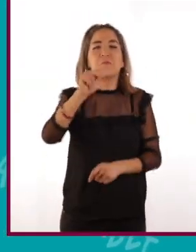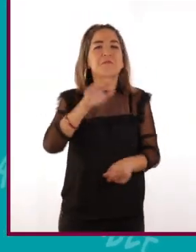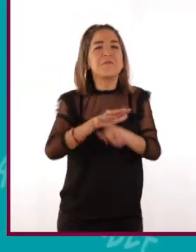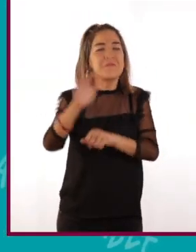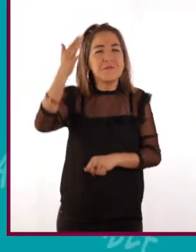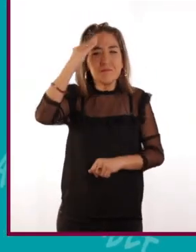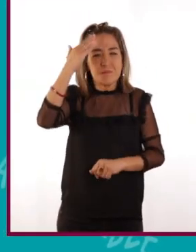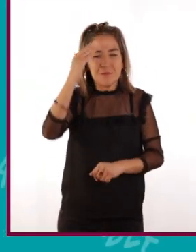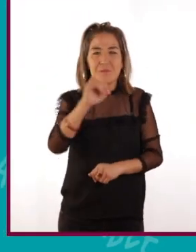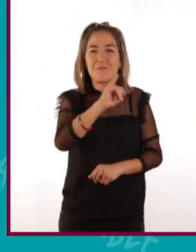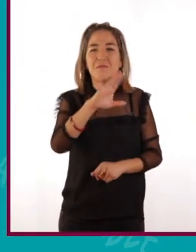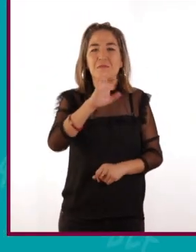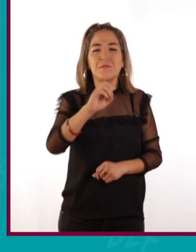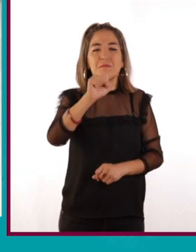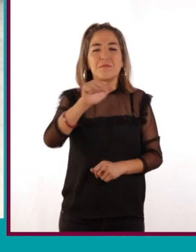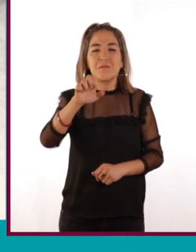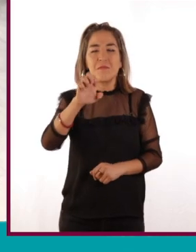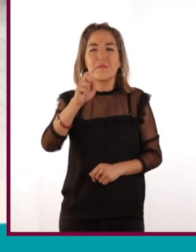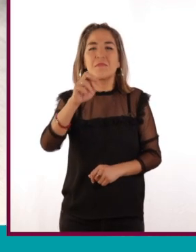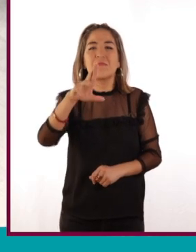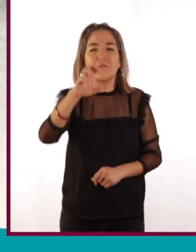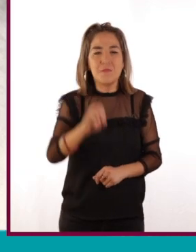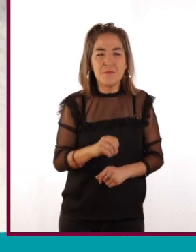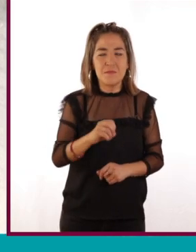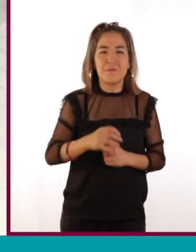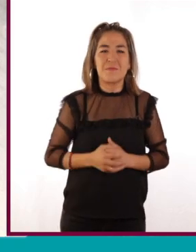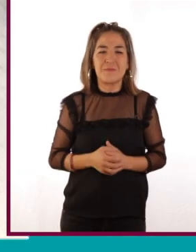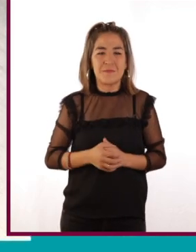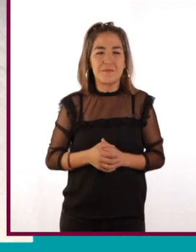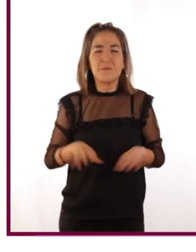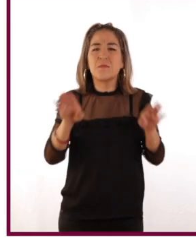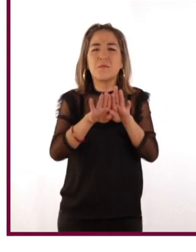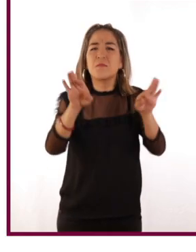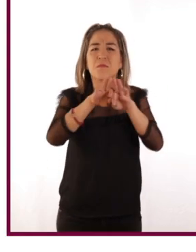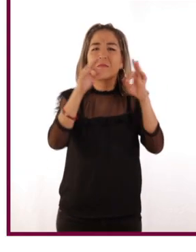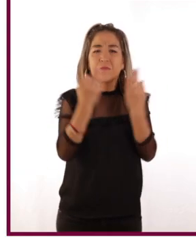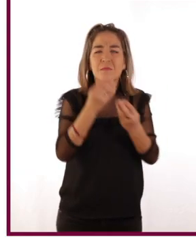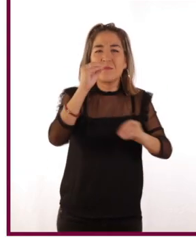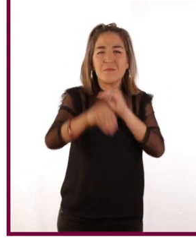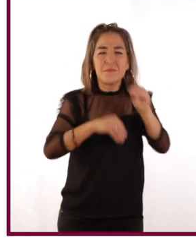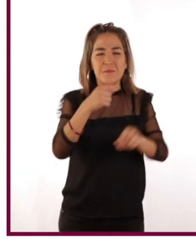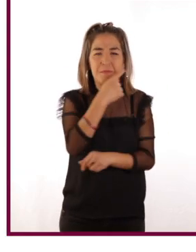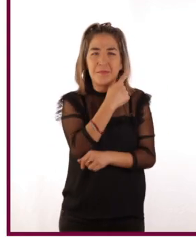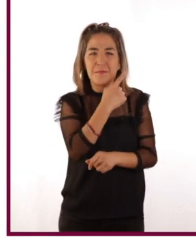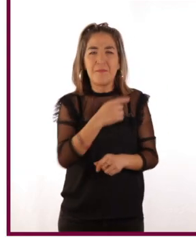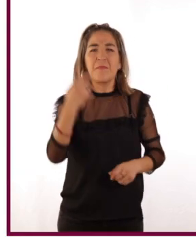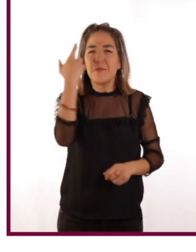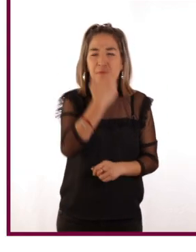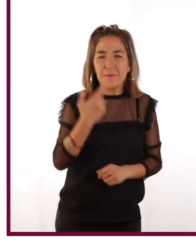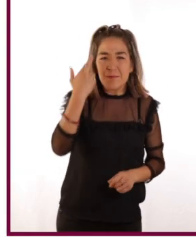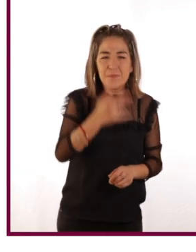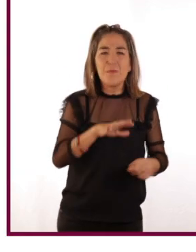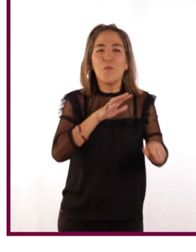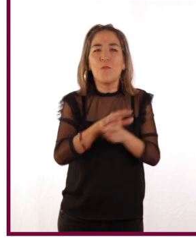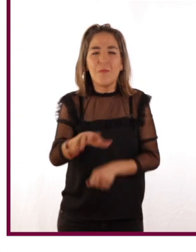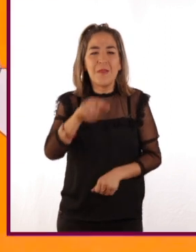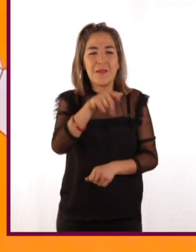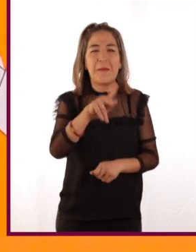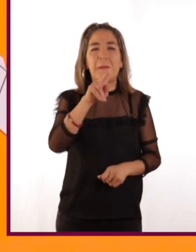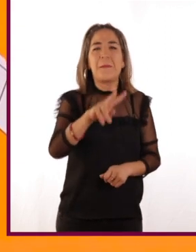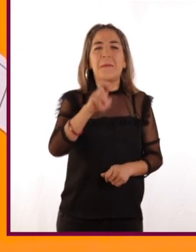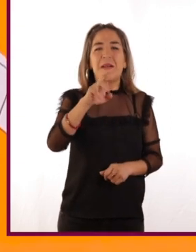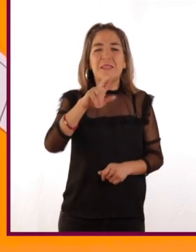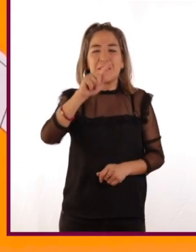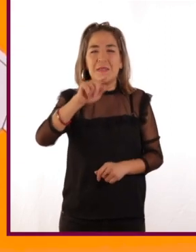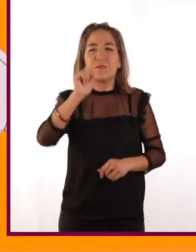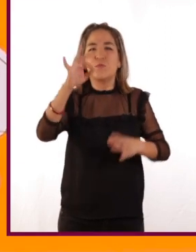pero principalmente de un icosaedro o un dodecaedro. Para construirlas, el Bucky analizó los